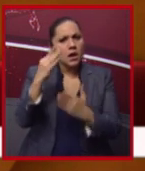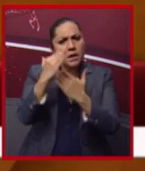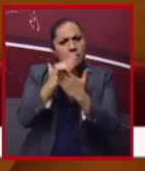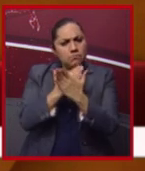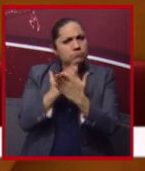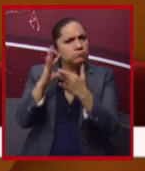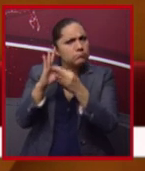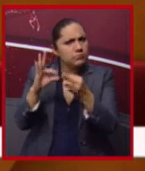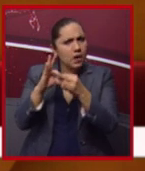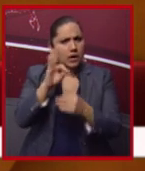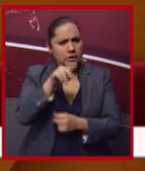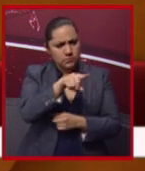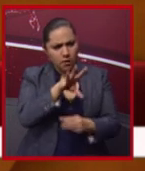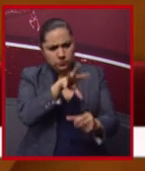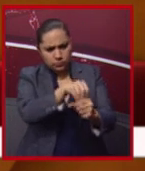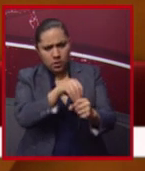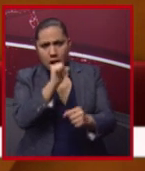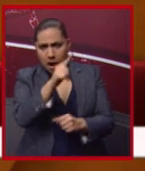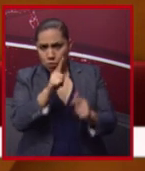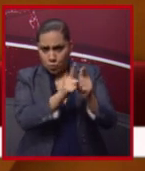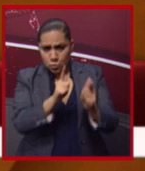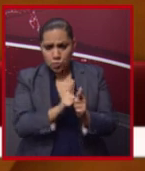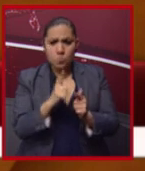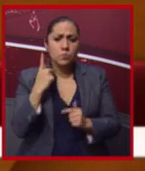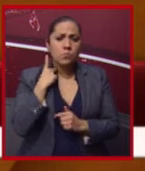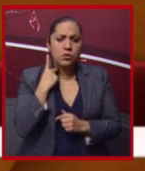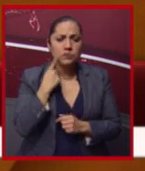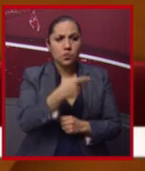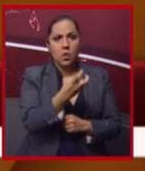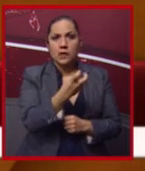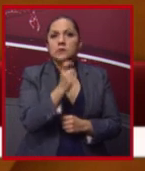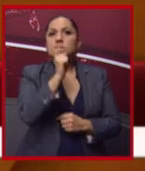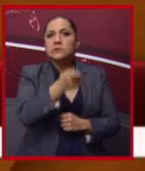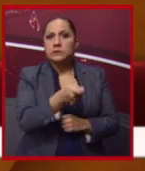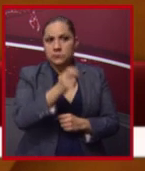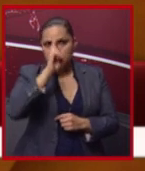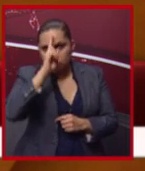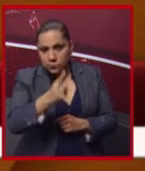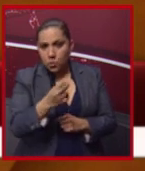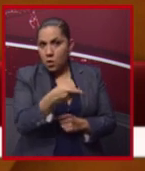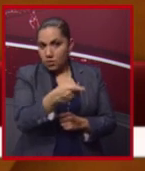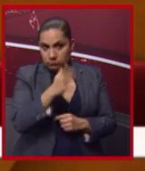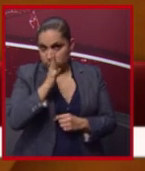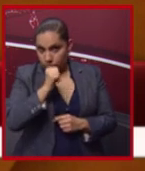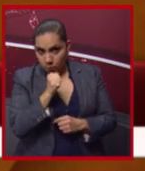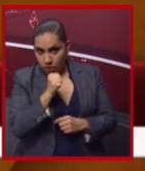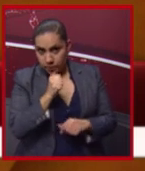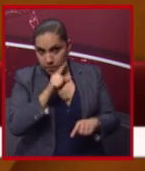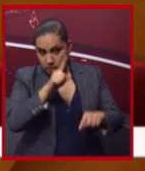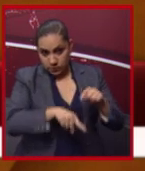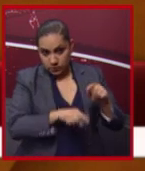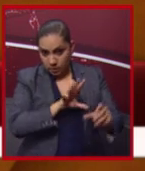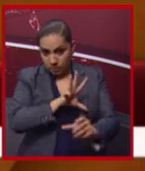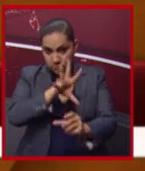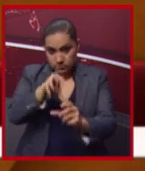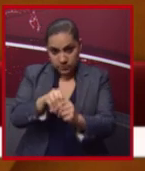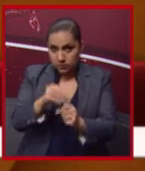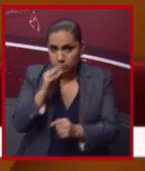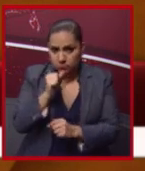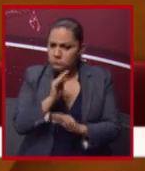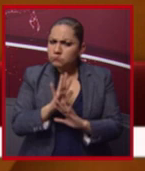partido político no pueden considerarse restricciones absolutas, ya que configuraría